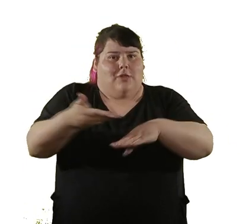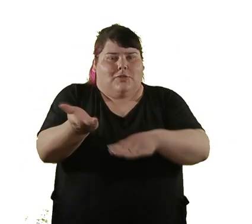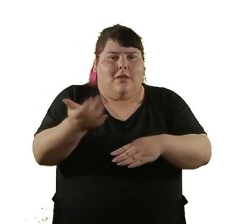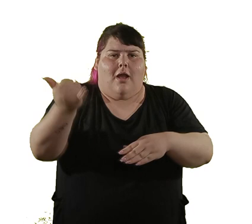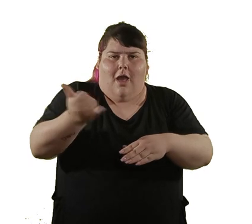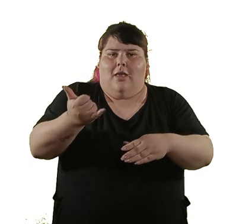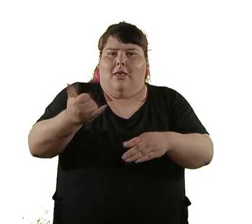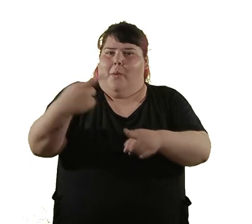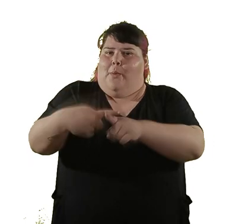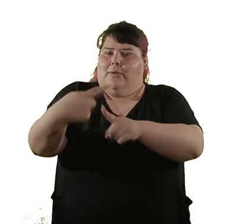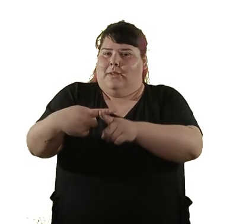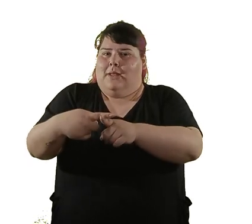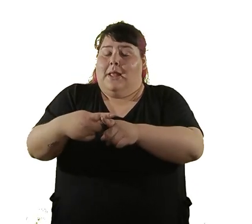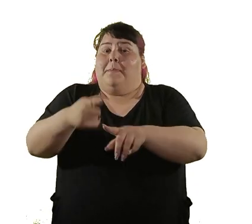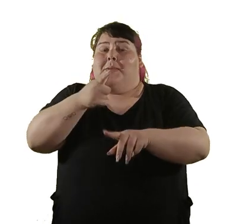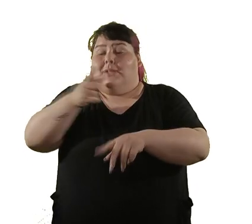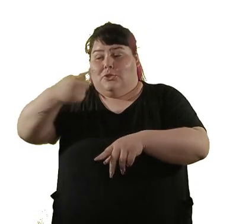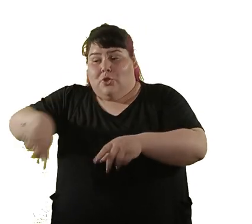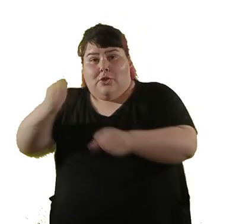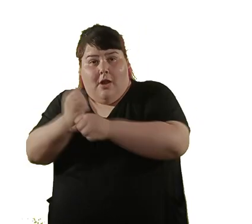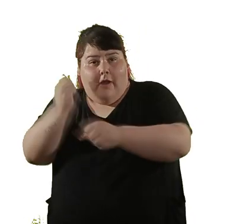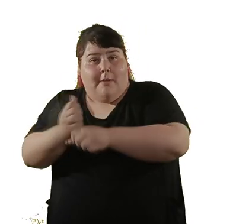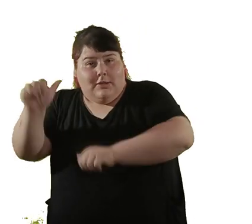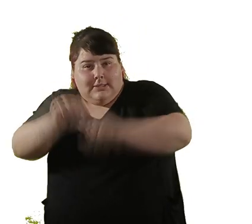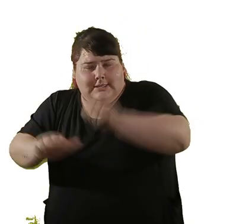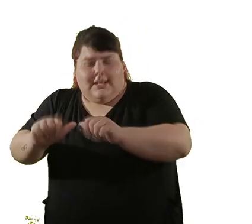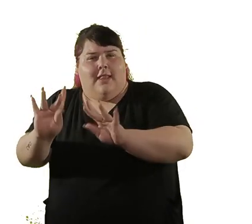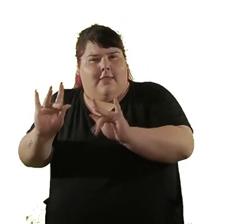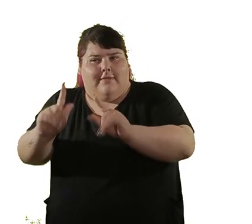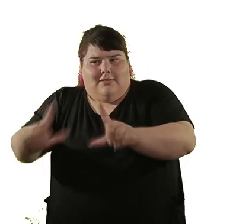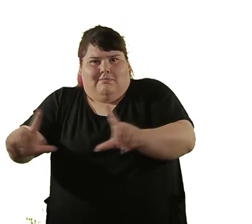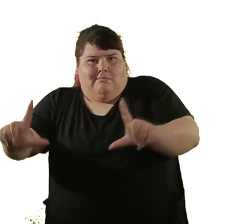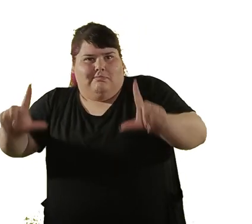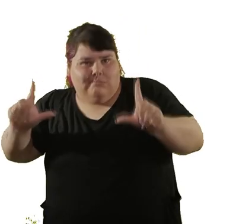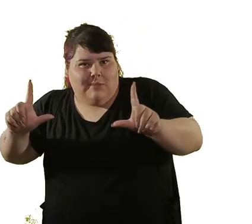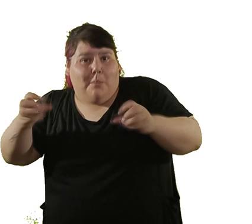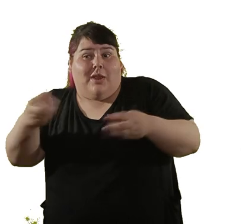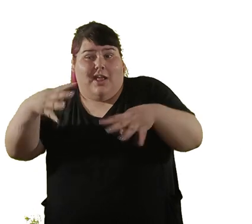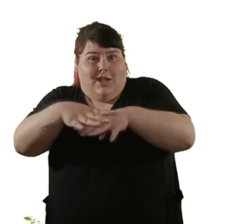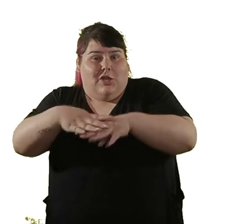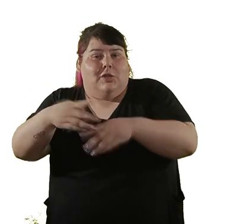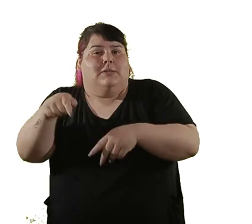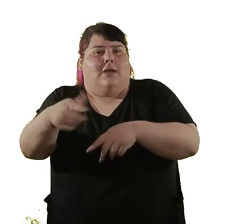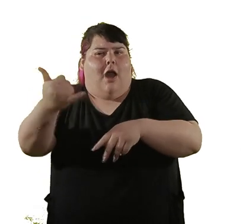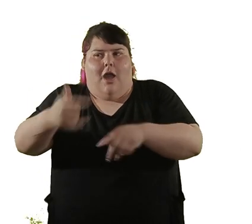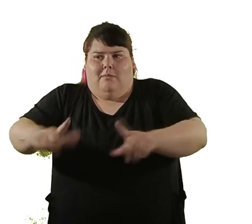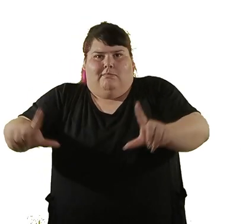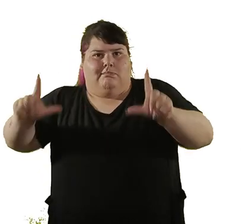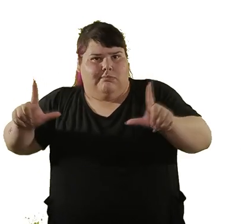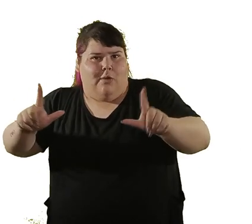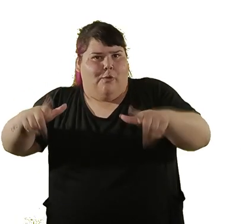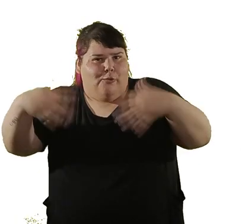enorme. También creo que quienes hacemos ciencia a veces nos cuesta exponernos, o sea, las redes tienen una exposición muy fuerte, muy